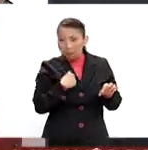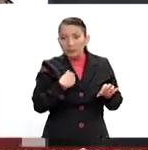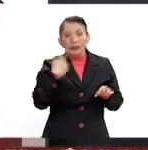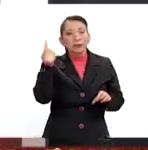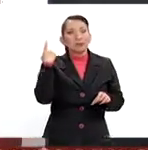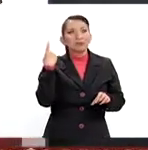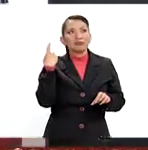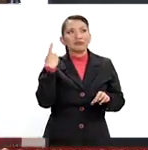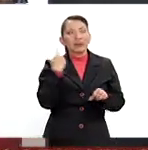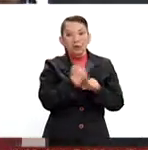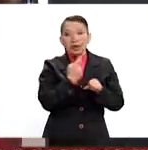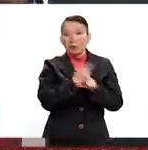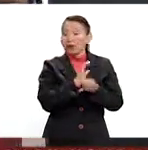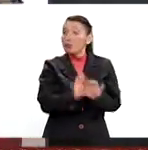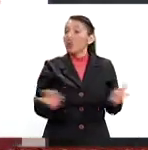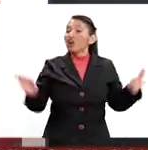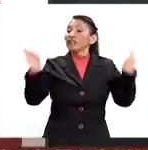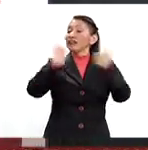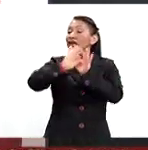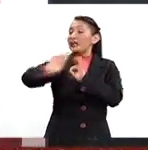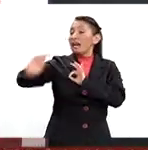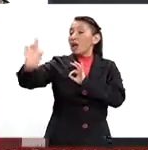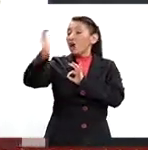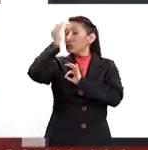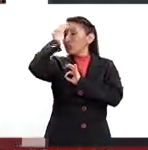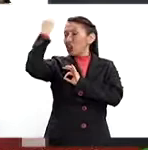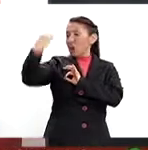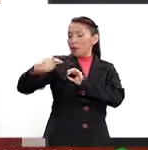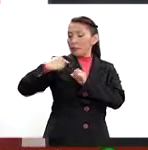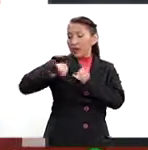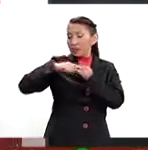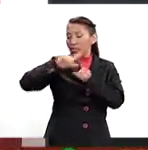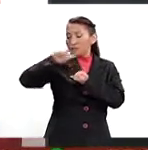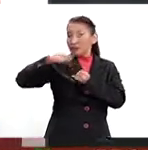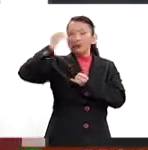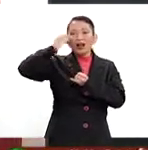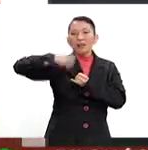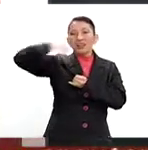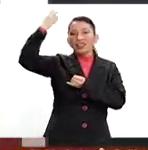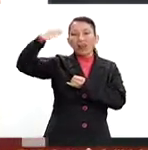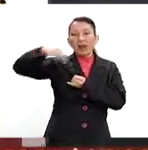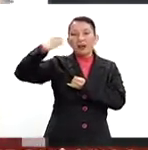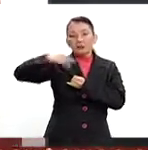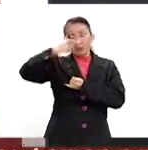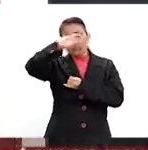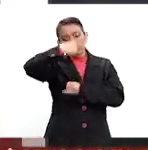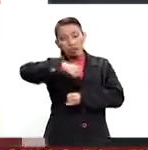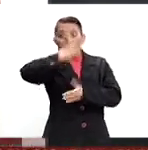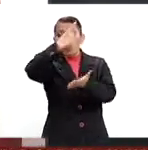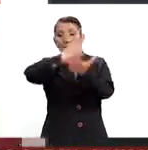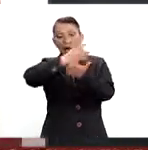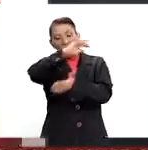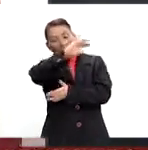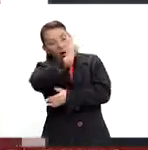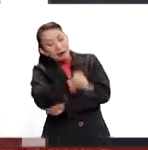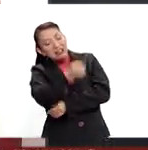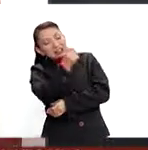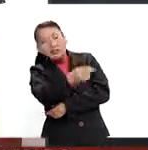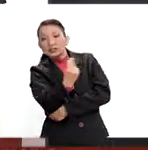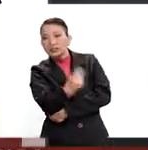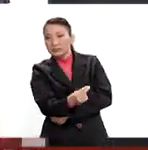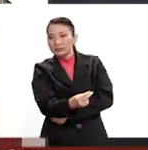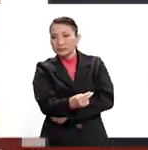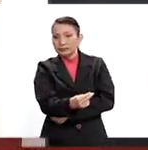Primero es mucho más importante el reconocimiento de nombre, luego a la gente se le olvida tu reputación y se queda simplemente con conocimiento de